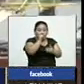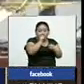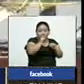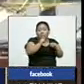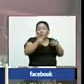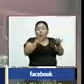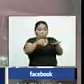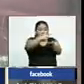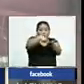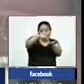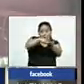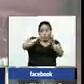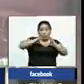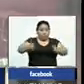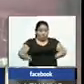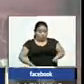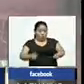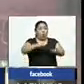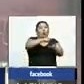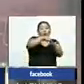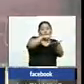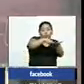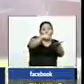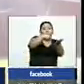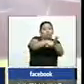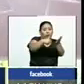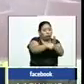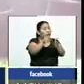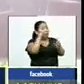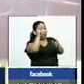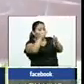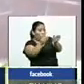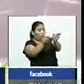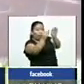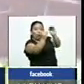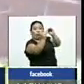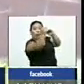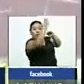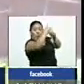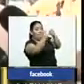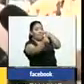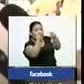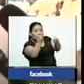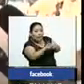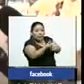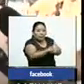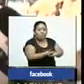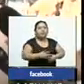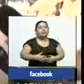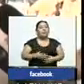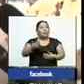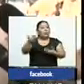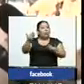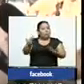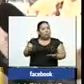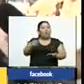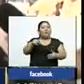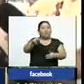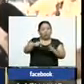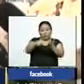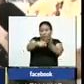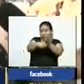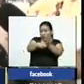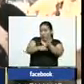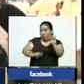gobierno central y municipal se convertirá en una atractiva opción para residentes y visitantes del sector. Y pues una muestra de cómo San Salvador